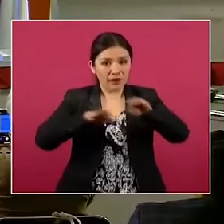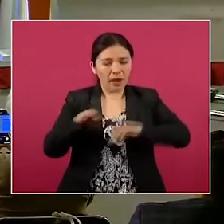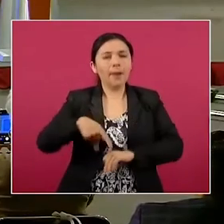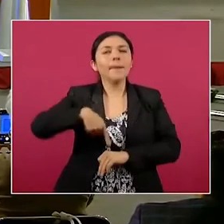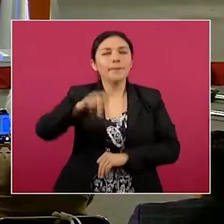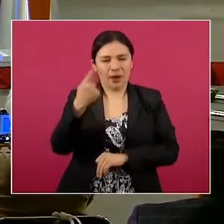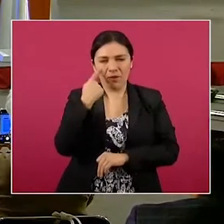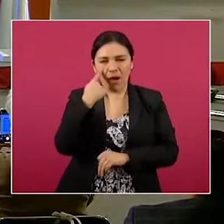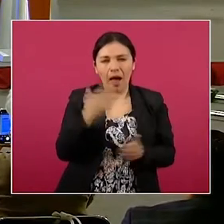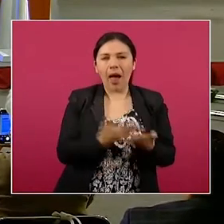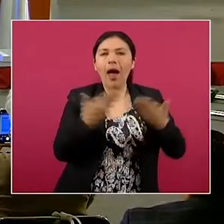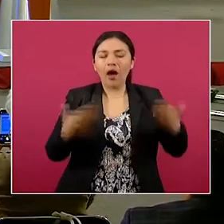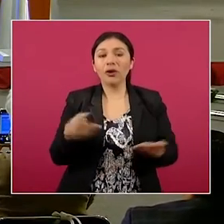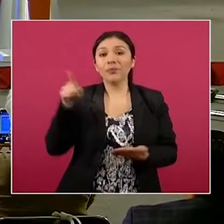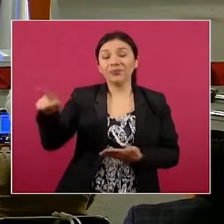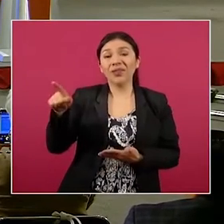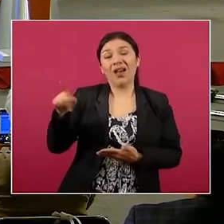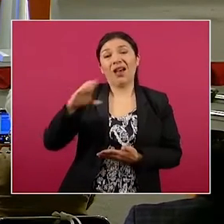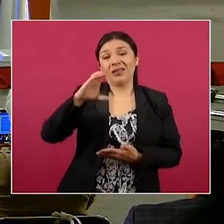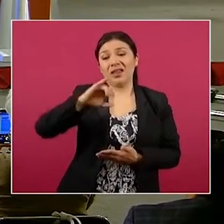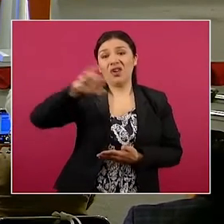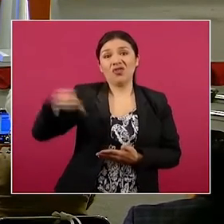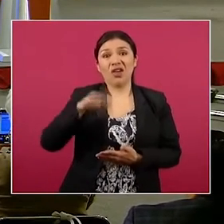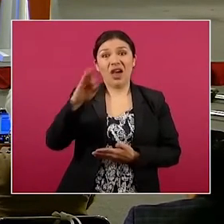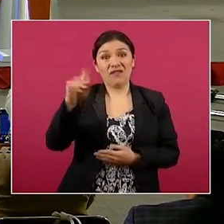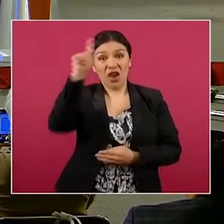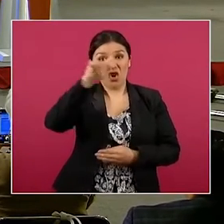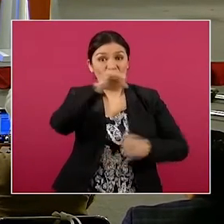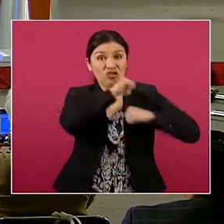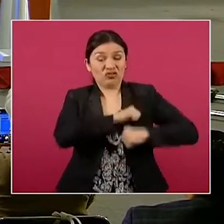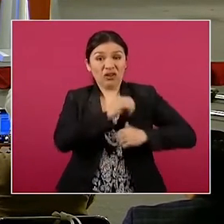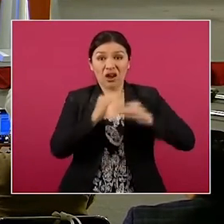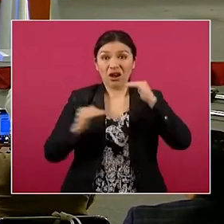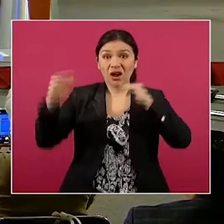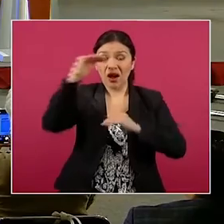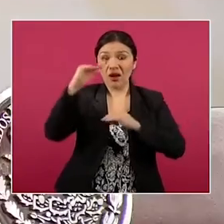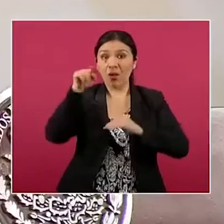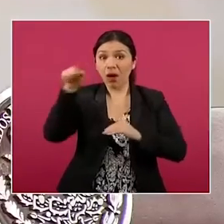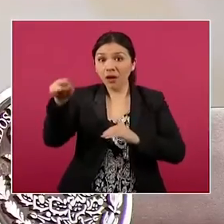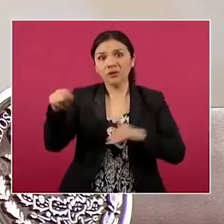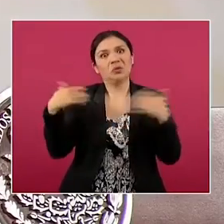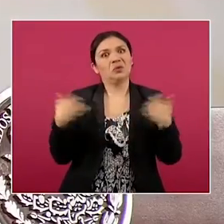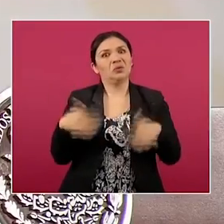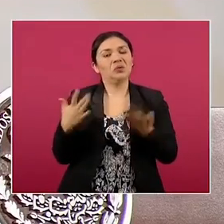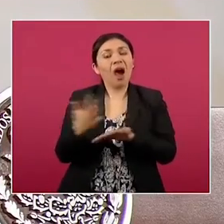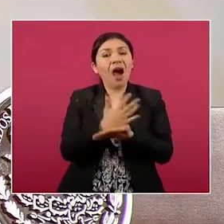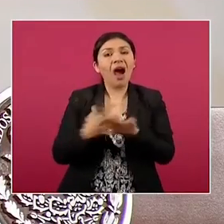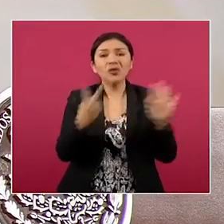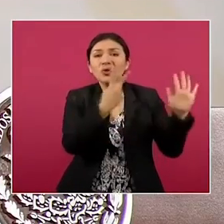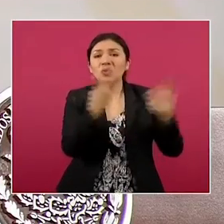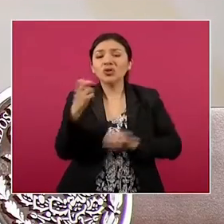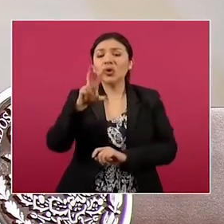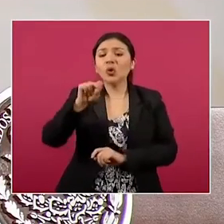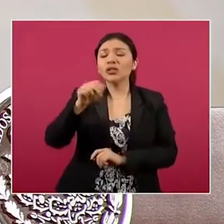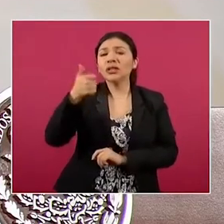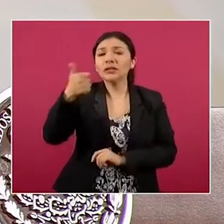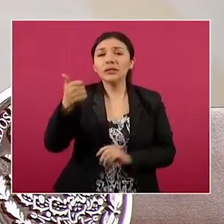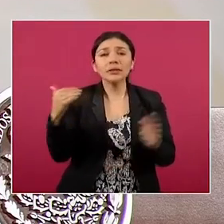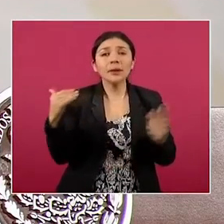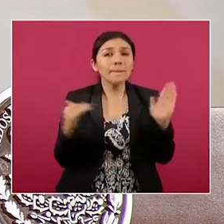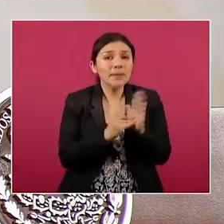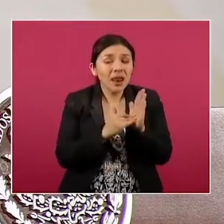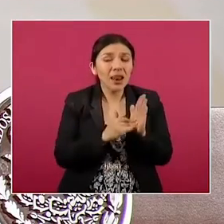Pero vamos a ver ahora al consejero de la Judicatura Federal. Esos angelitos se llevan 286